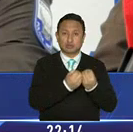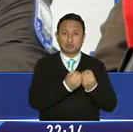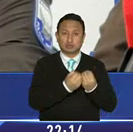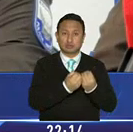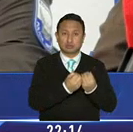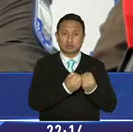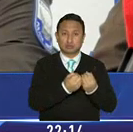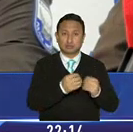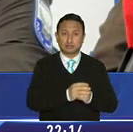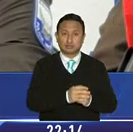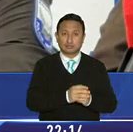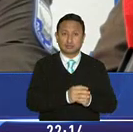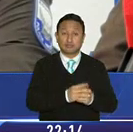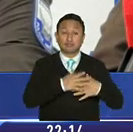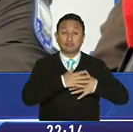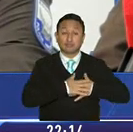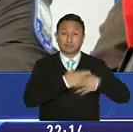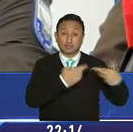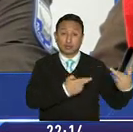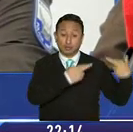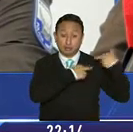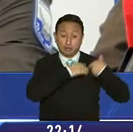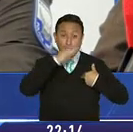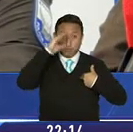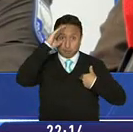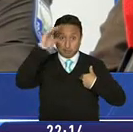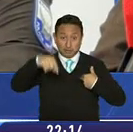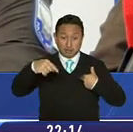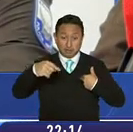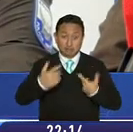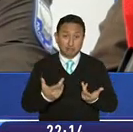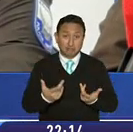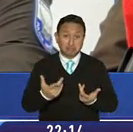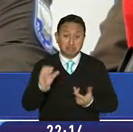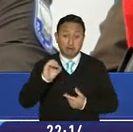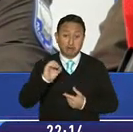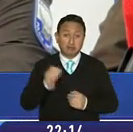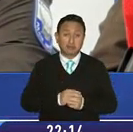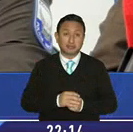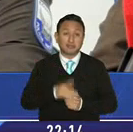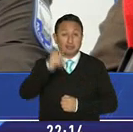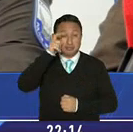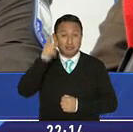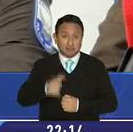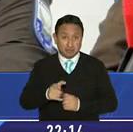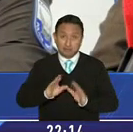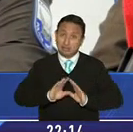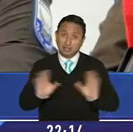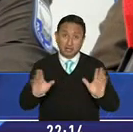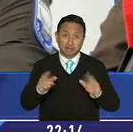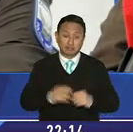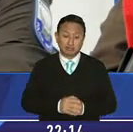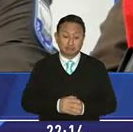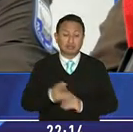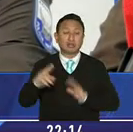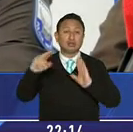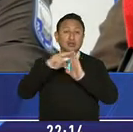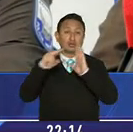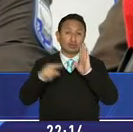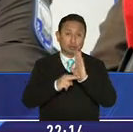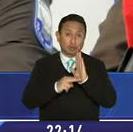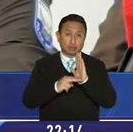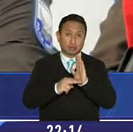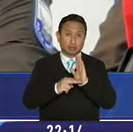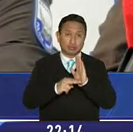de tanto de la policía como, pienso yo, también de la de fiscalía, puesto que la norma está